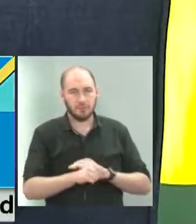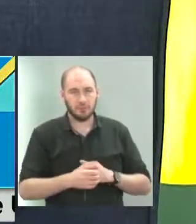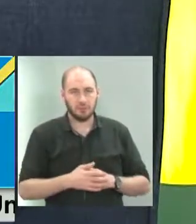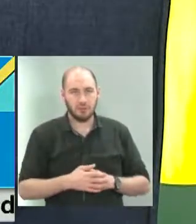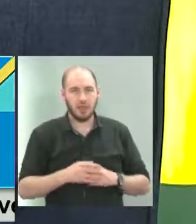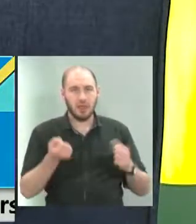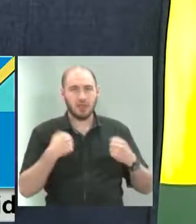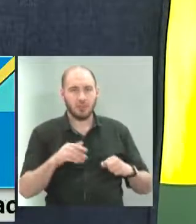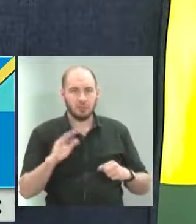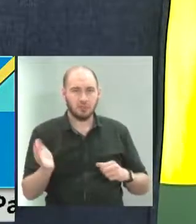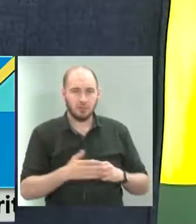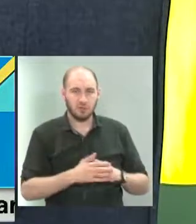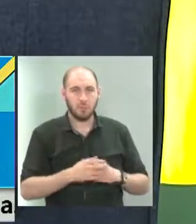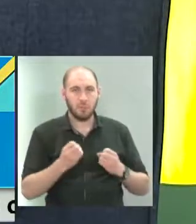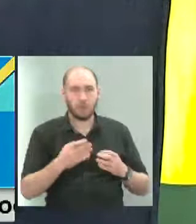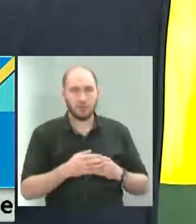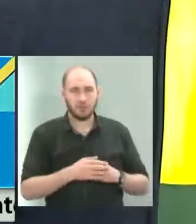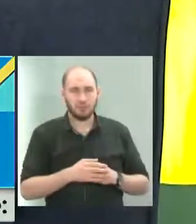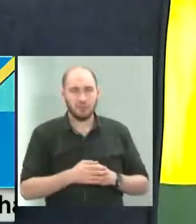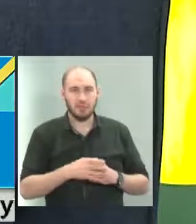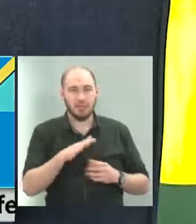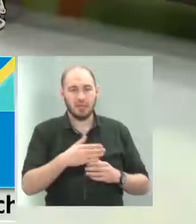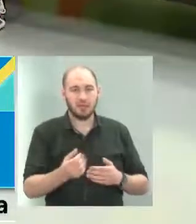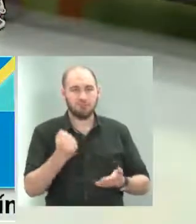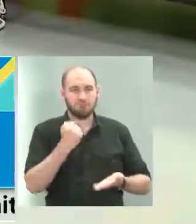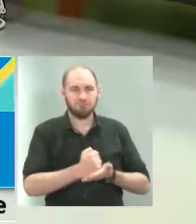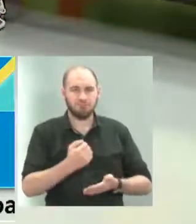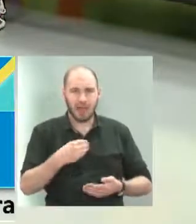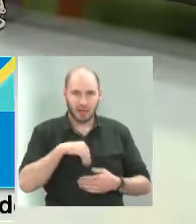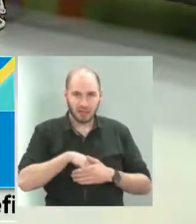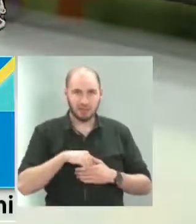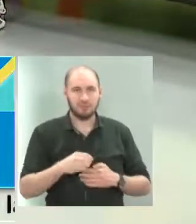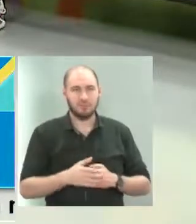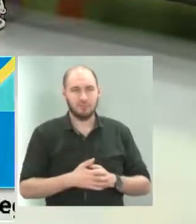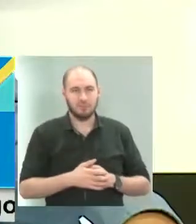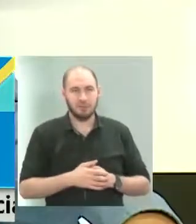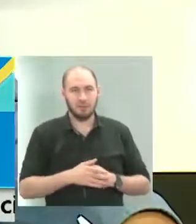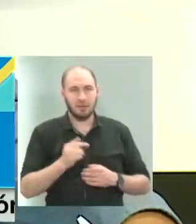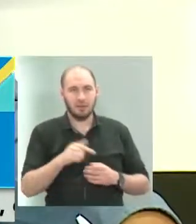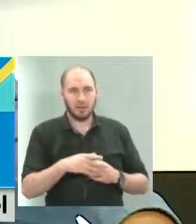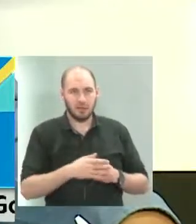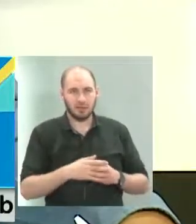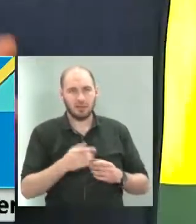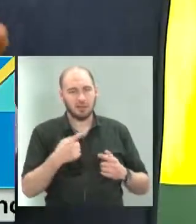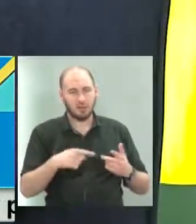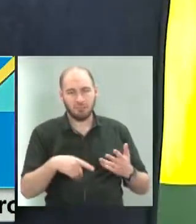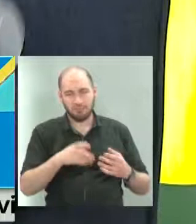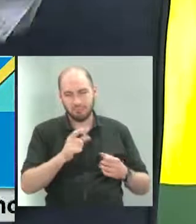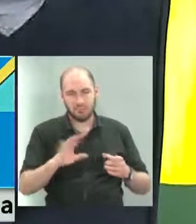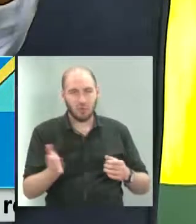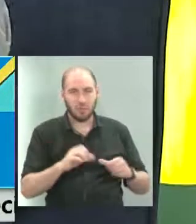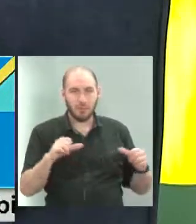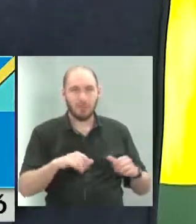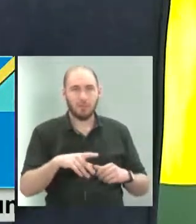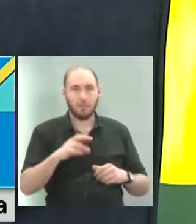En todos los deportes que es distinto, porque se impregna, o sea, el chico se impregna de eso. Por supuesto que hay desubicado, como en todos lados, como contaba Adrián, un